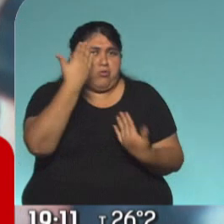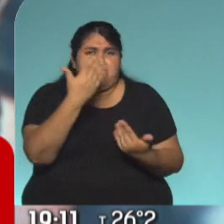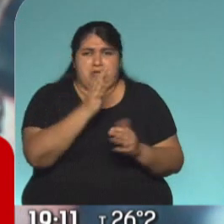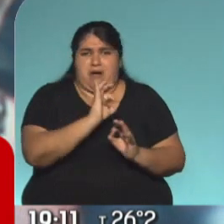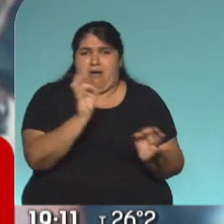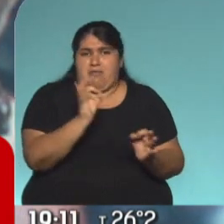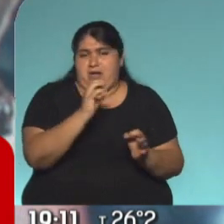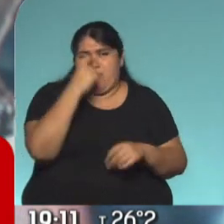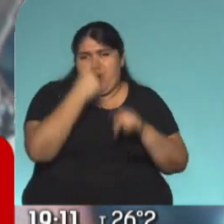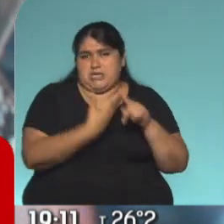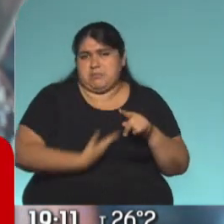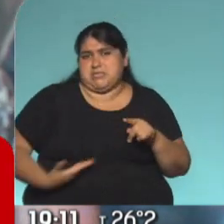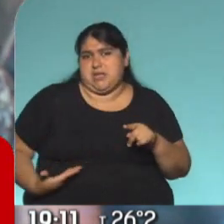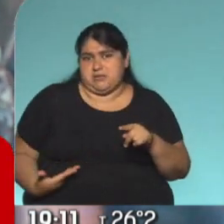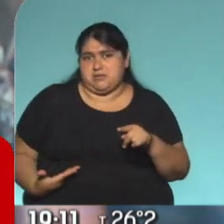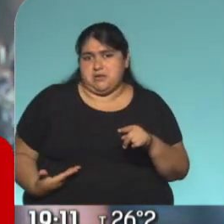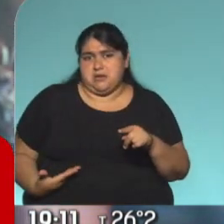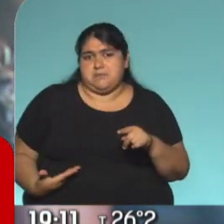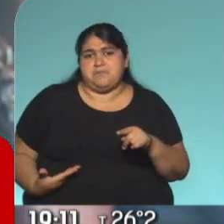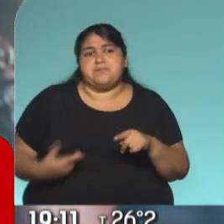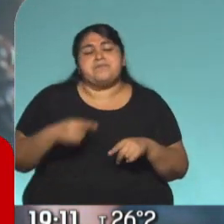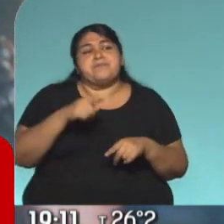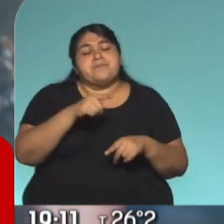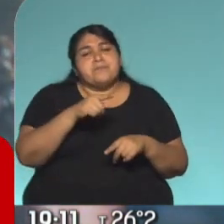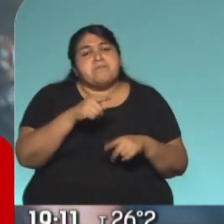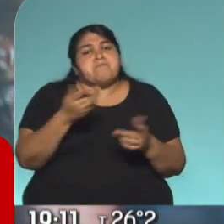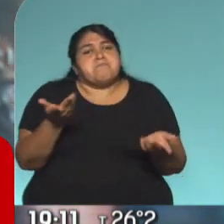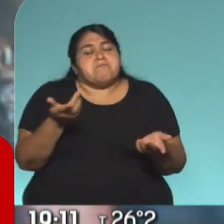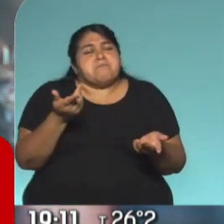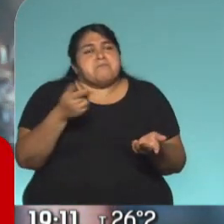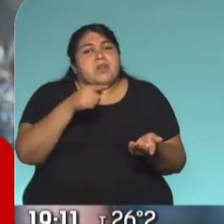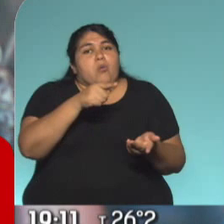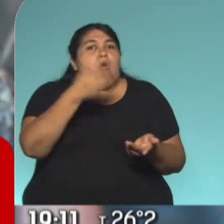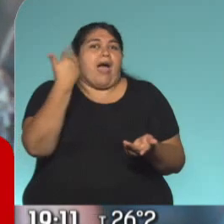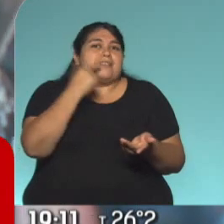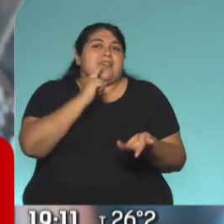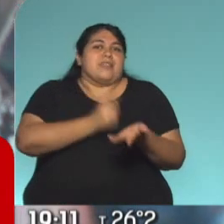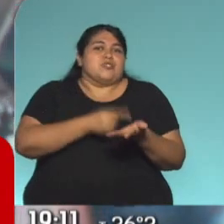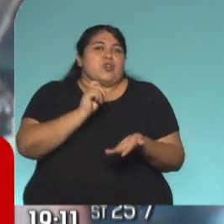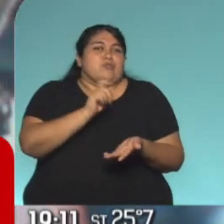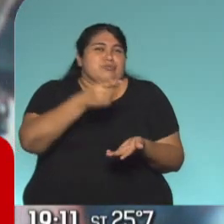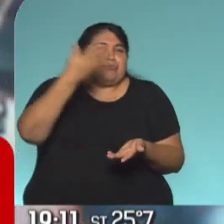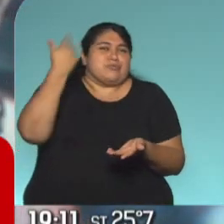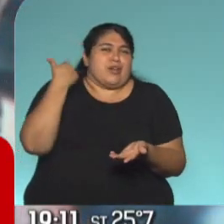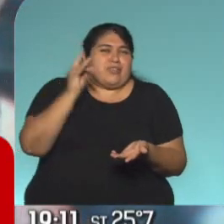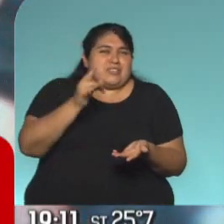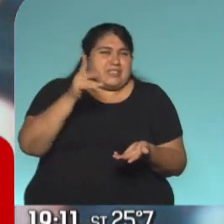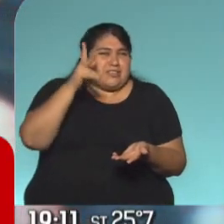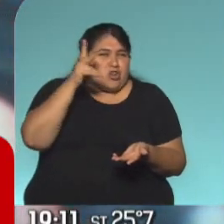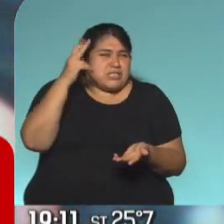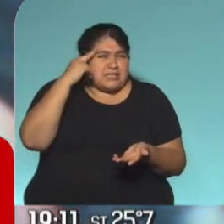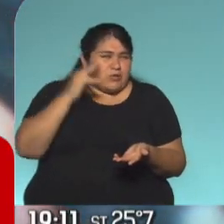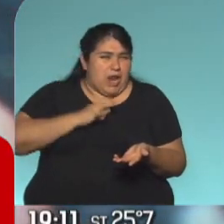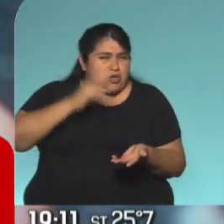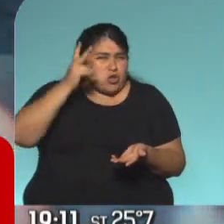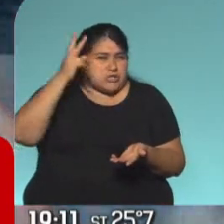ex presidente que, recordemos, tuvo como una de sus primeras medidas, ahí en diciembre del 89, si no